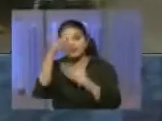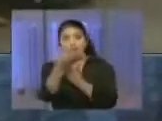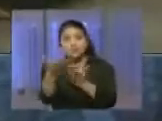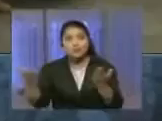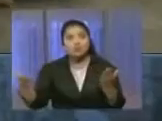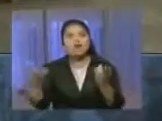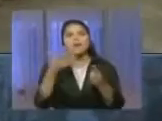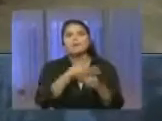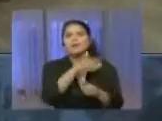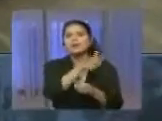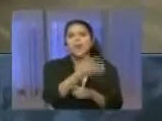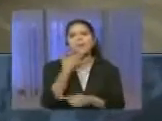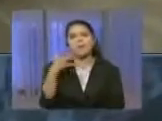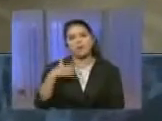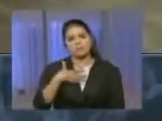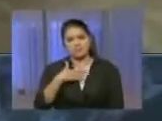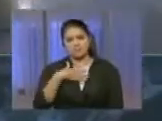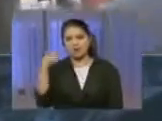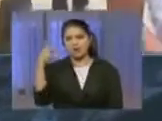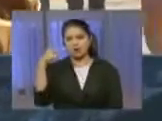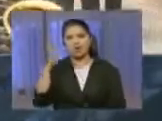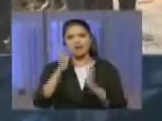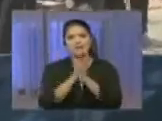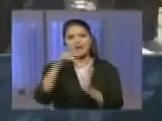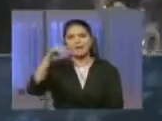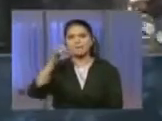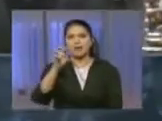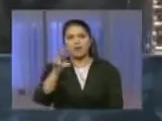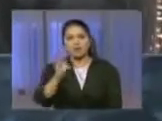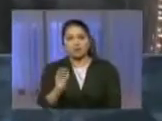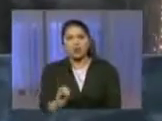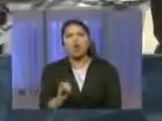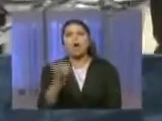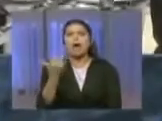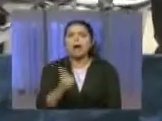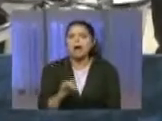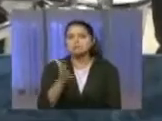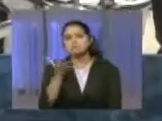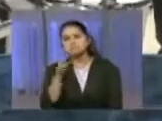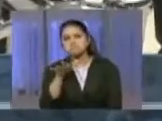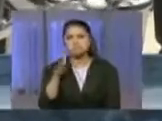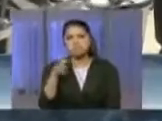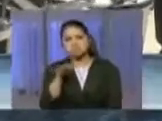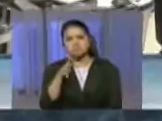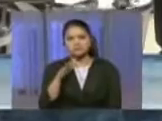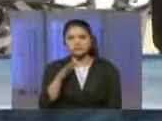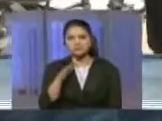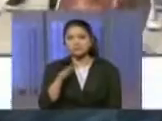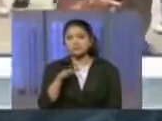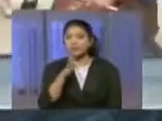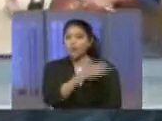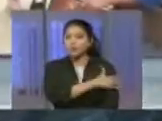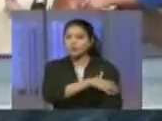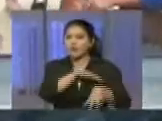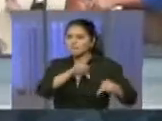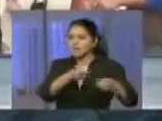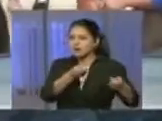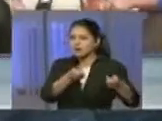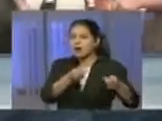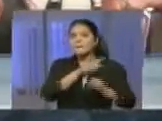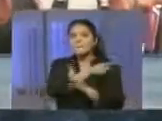por ejemplo y parroquia San Pedro donde está un poco por por la posición agarrada pero nosotros estamos